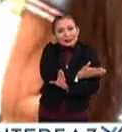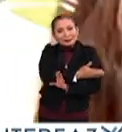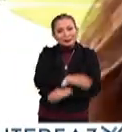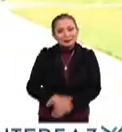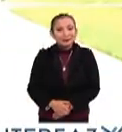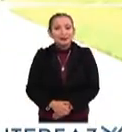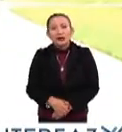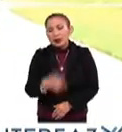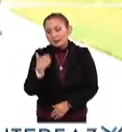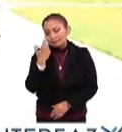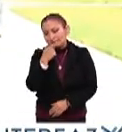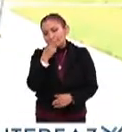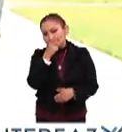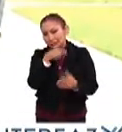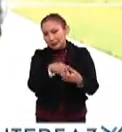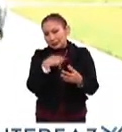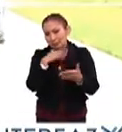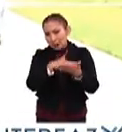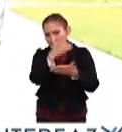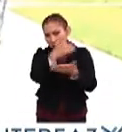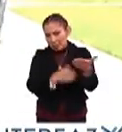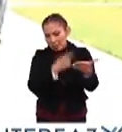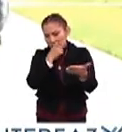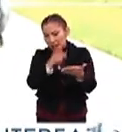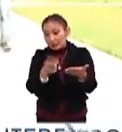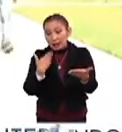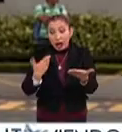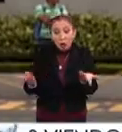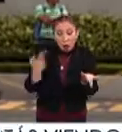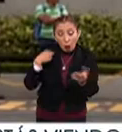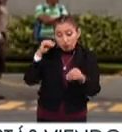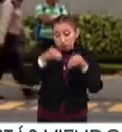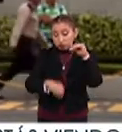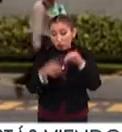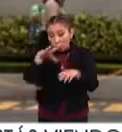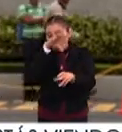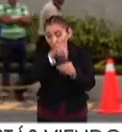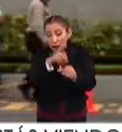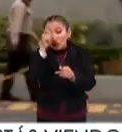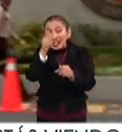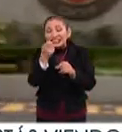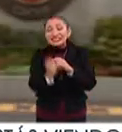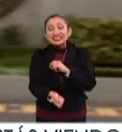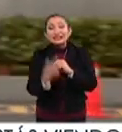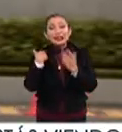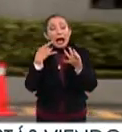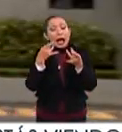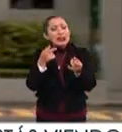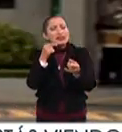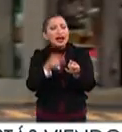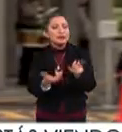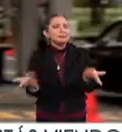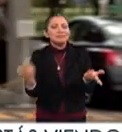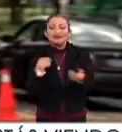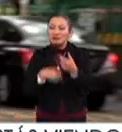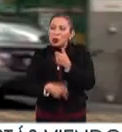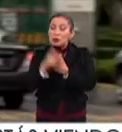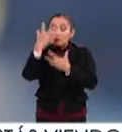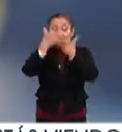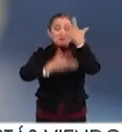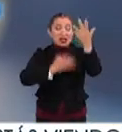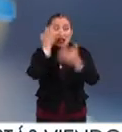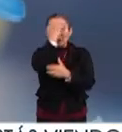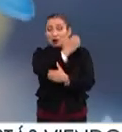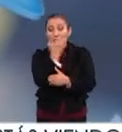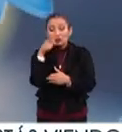pasadas. De acuerdo con lo señalado en el documento, la ausencia de un planteamiento integral sobre el significado de la calidad ha ocasionado que la